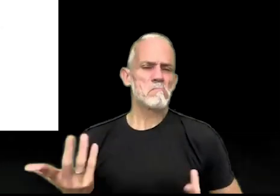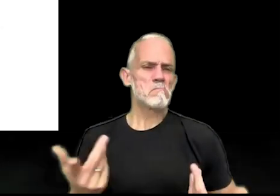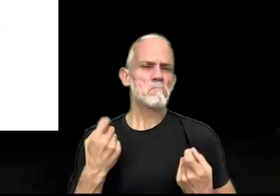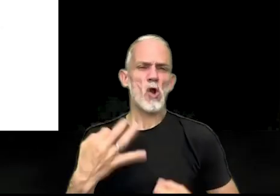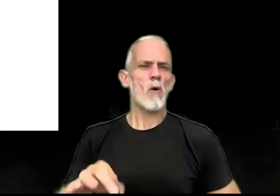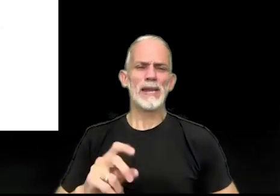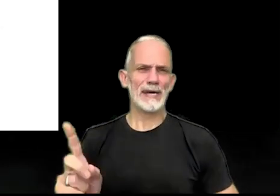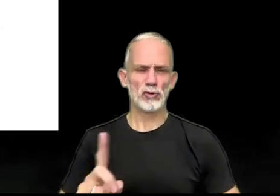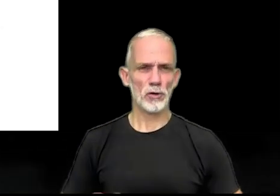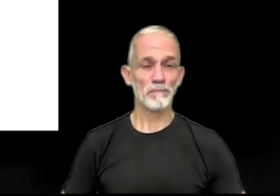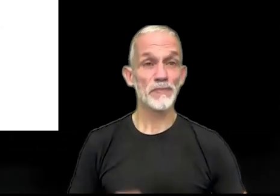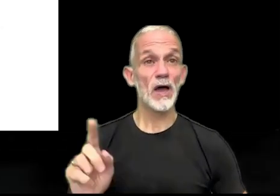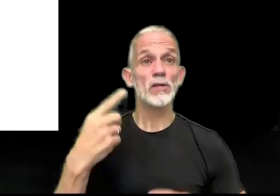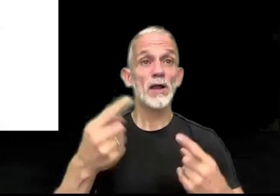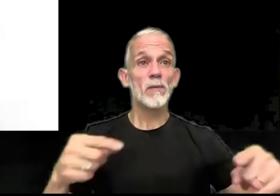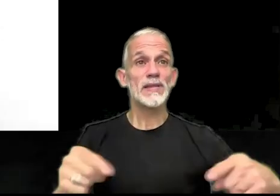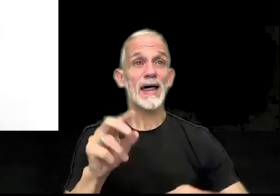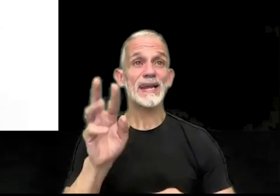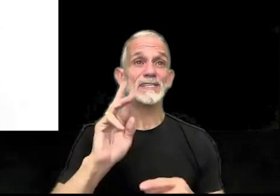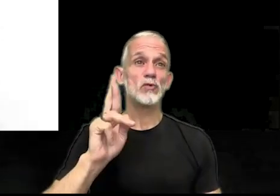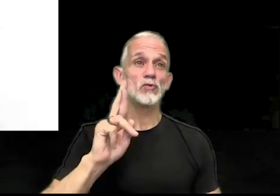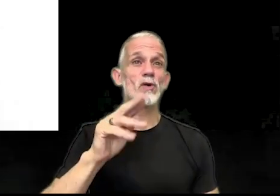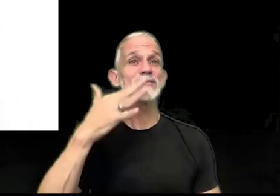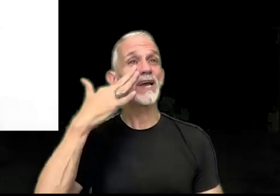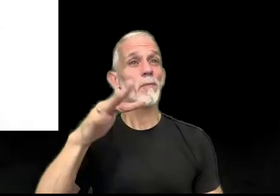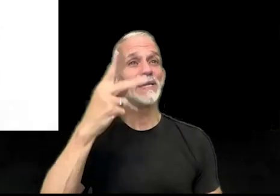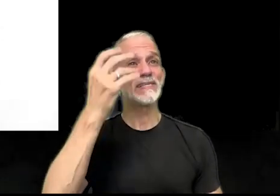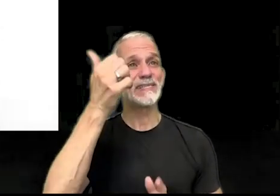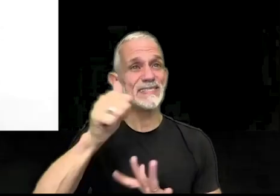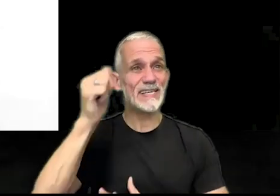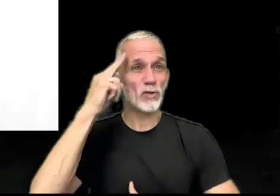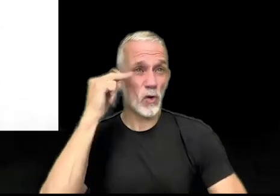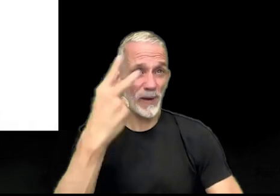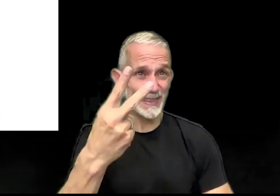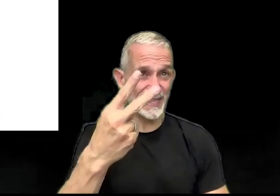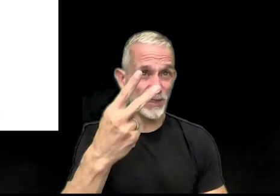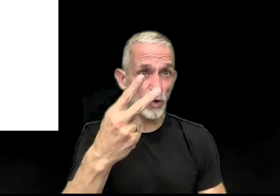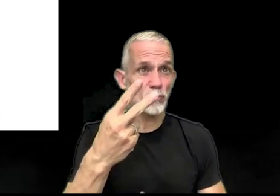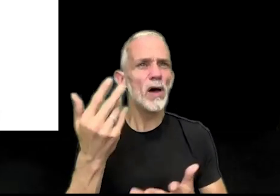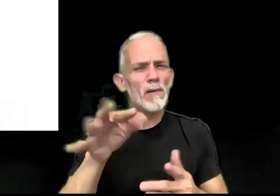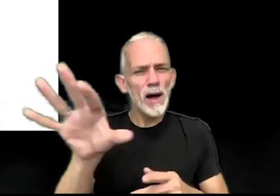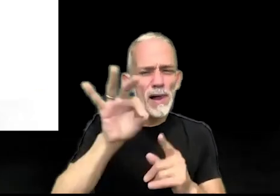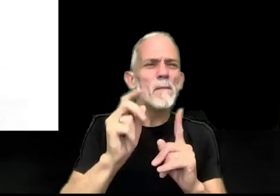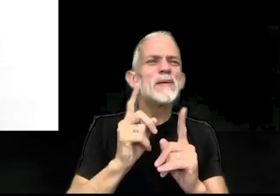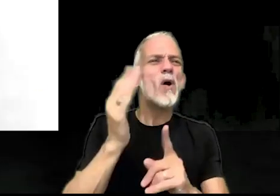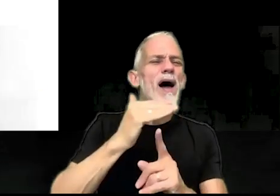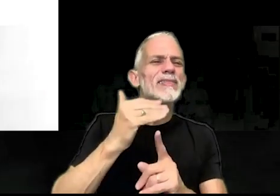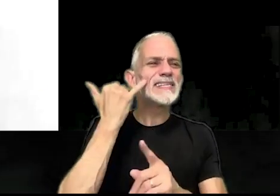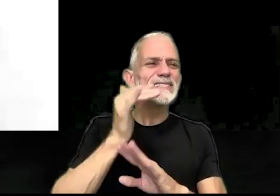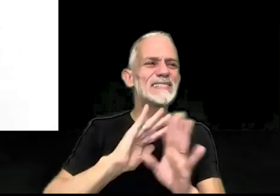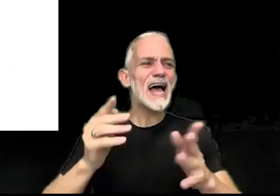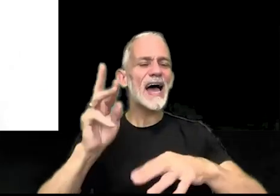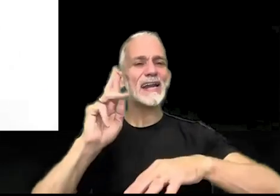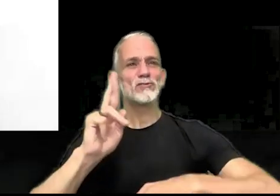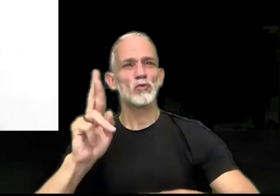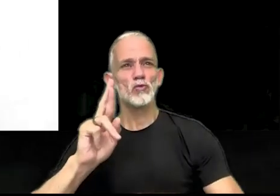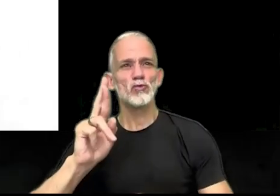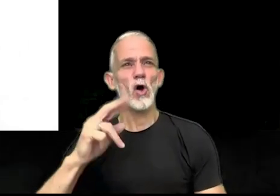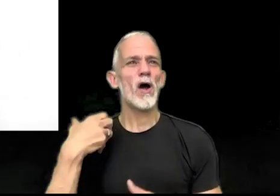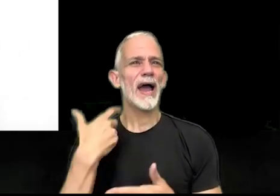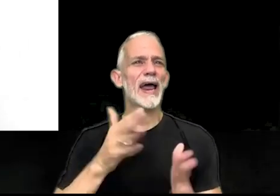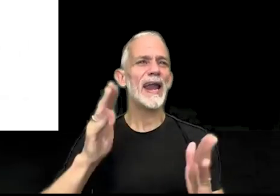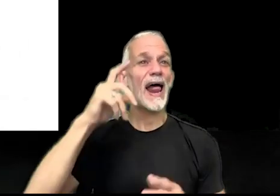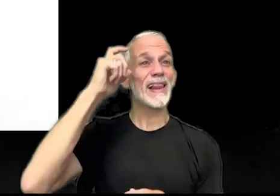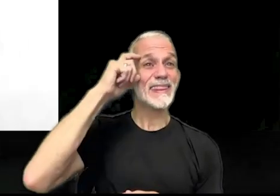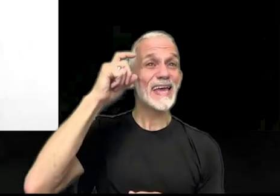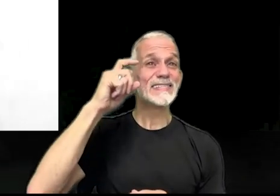Otra novedad que les traigo es la resolución 5692, que vuelve a tomar algo que ya decía la resolución